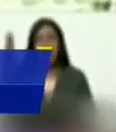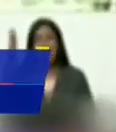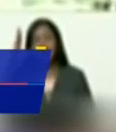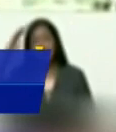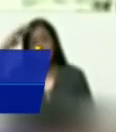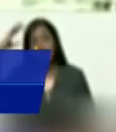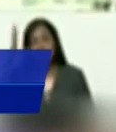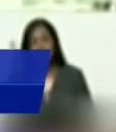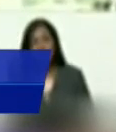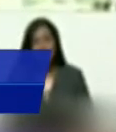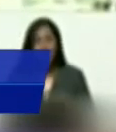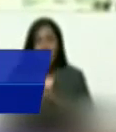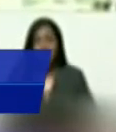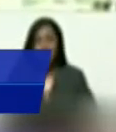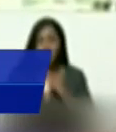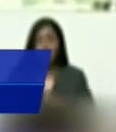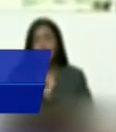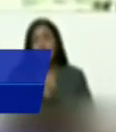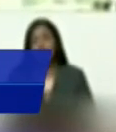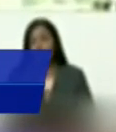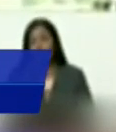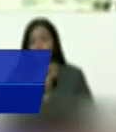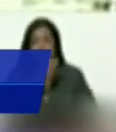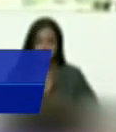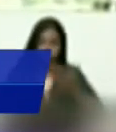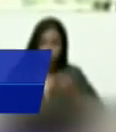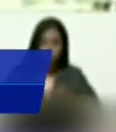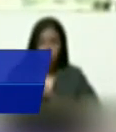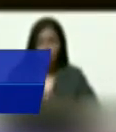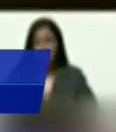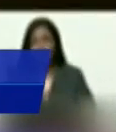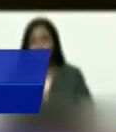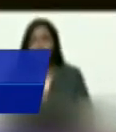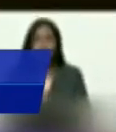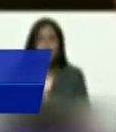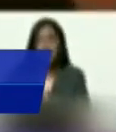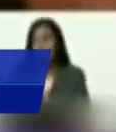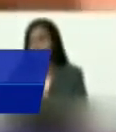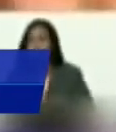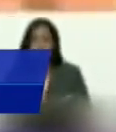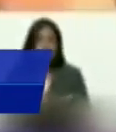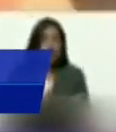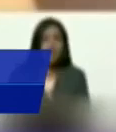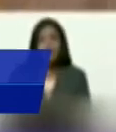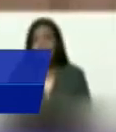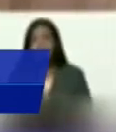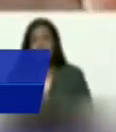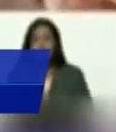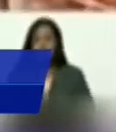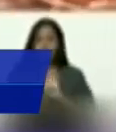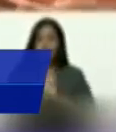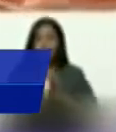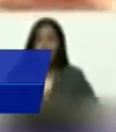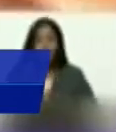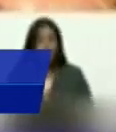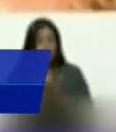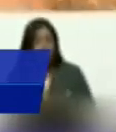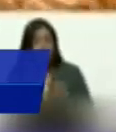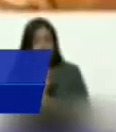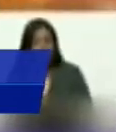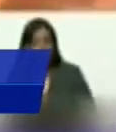en su último informe sobre Venezuela, donde repite mentiras, mentiras y mentiras sin demostrar pruebas,